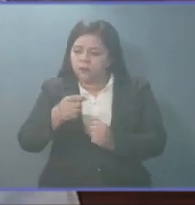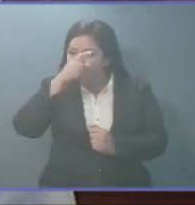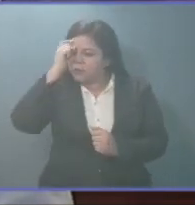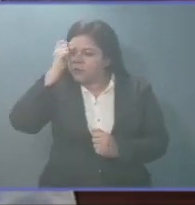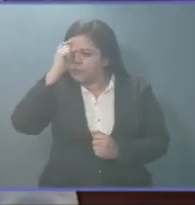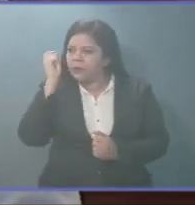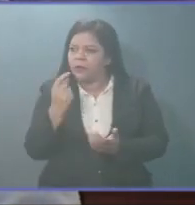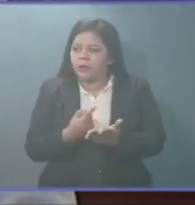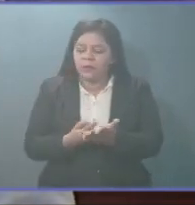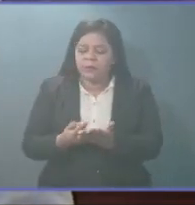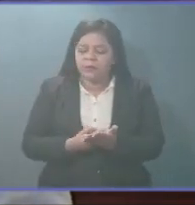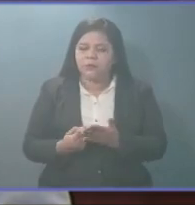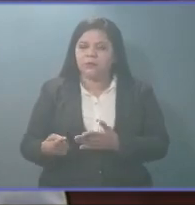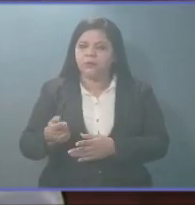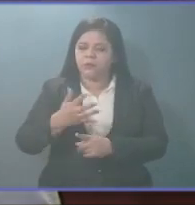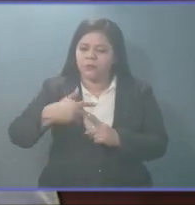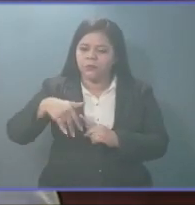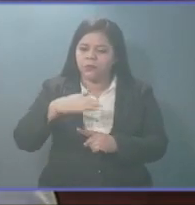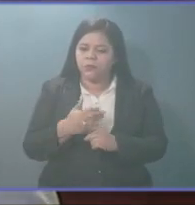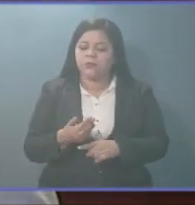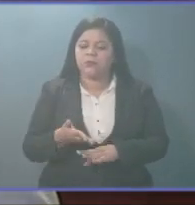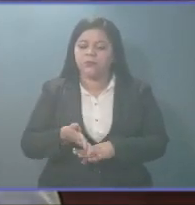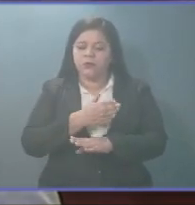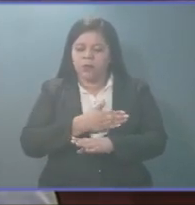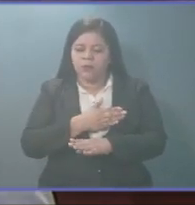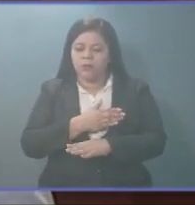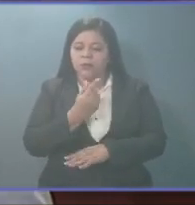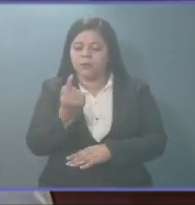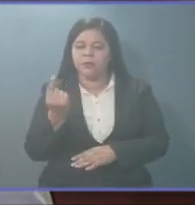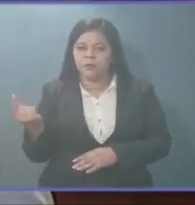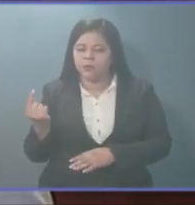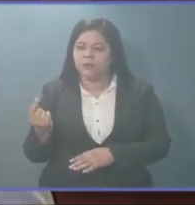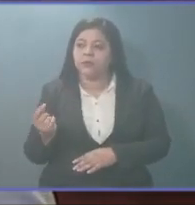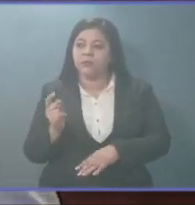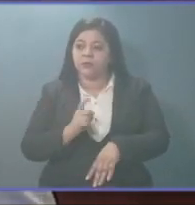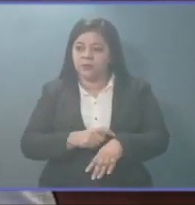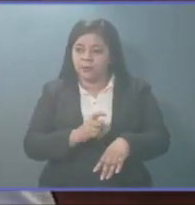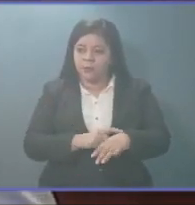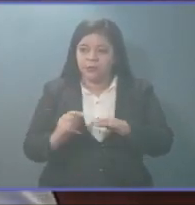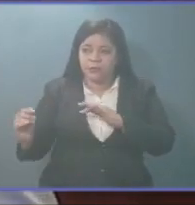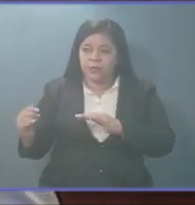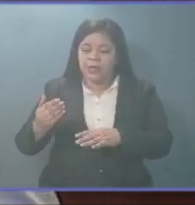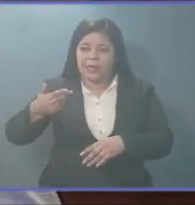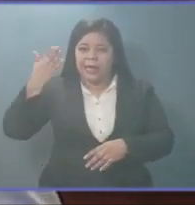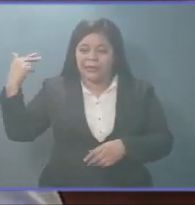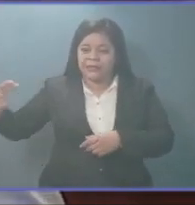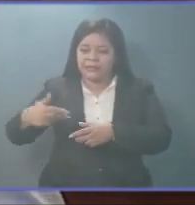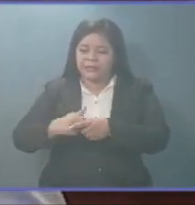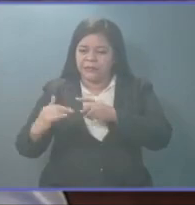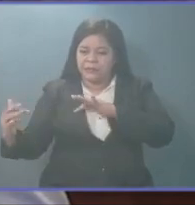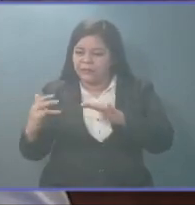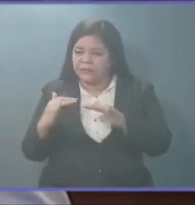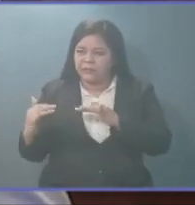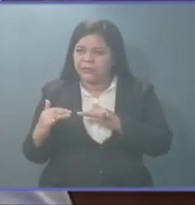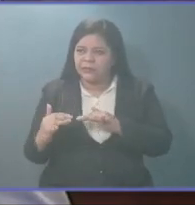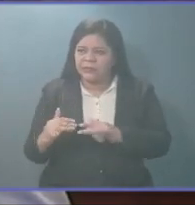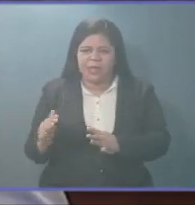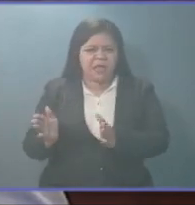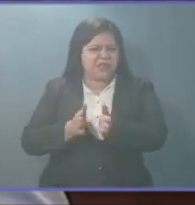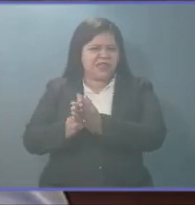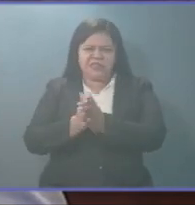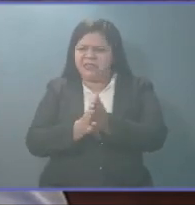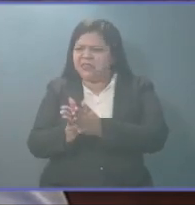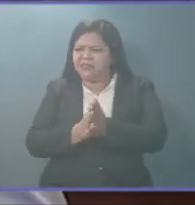el abordaje de la situación de los excombatientes y veteranos del conflicto armado. El desinterés y el desprecio